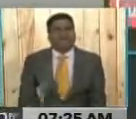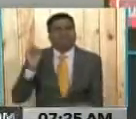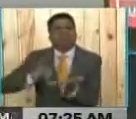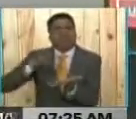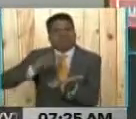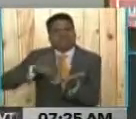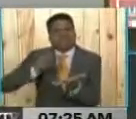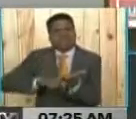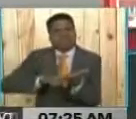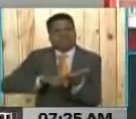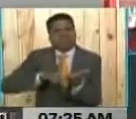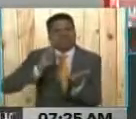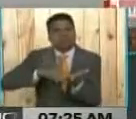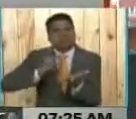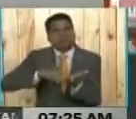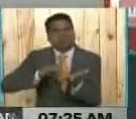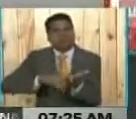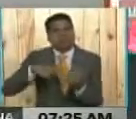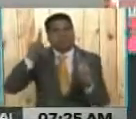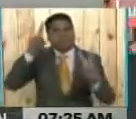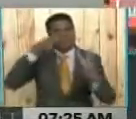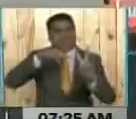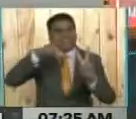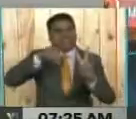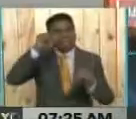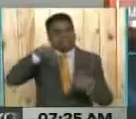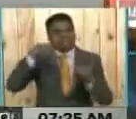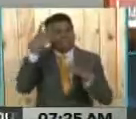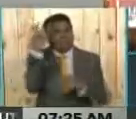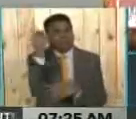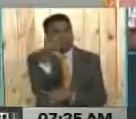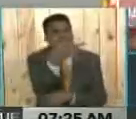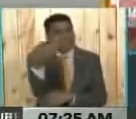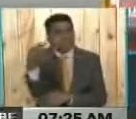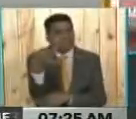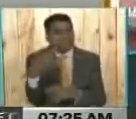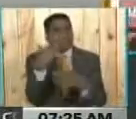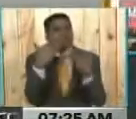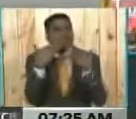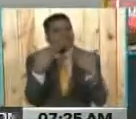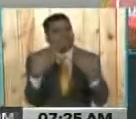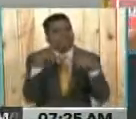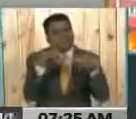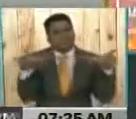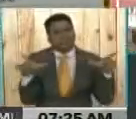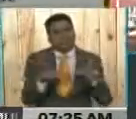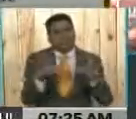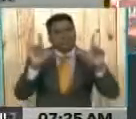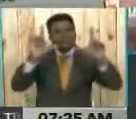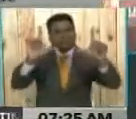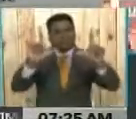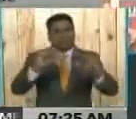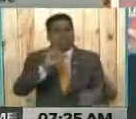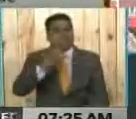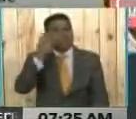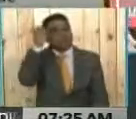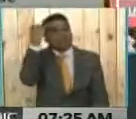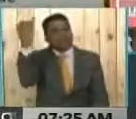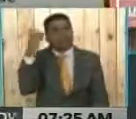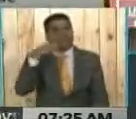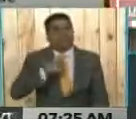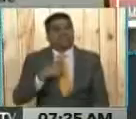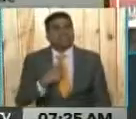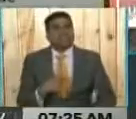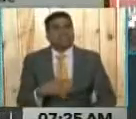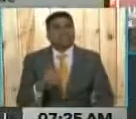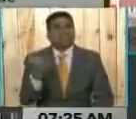es una deuda y BTV lo ha entendido muy bien y damos las gracias precisamente por ese espacio que nos dan. La verdad es que no ha sido una idea mía, esto viene del